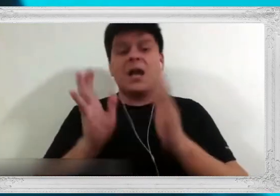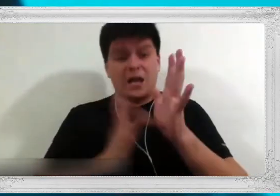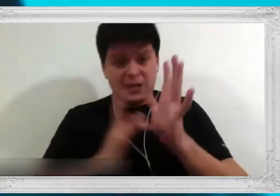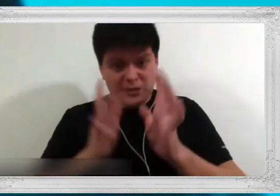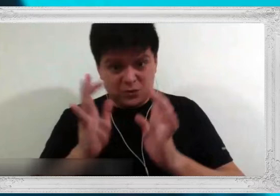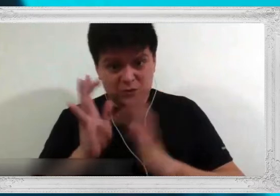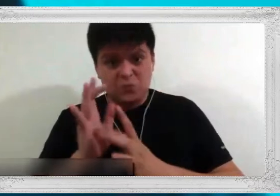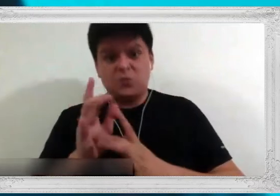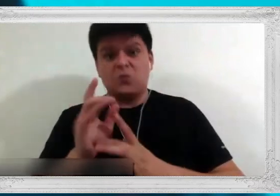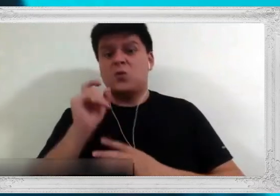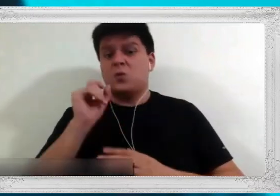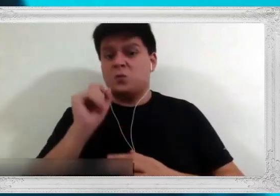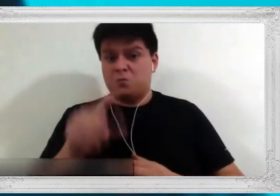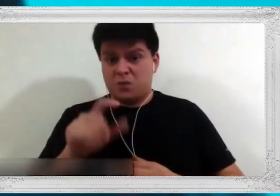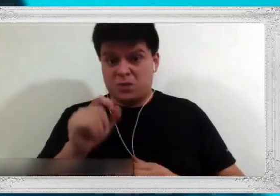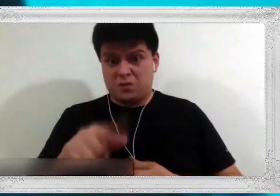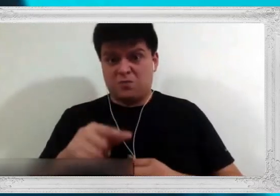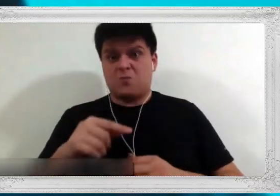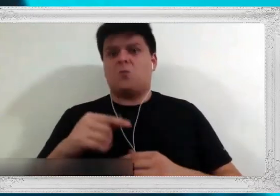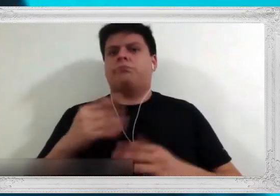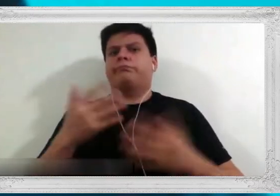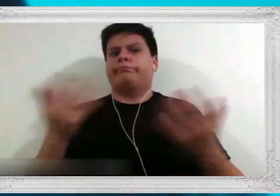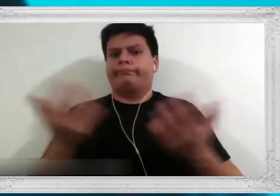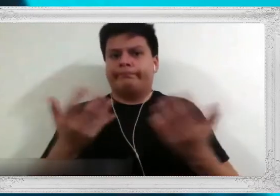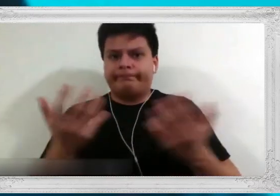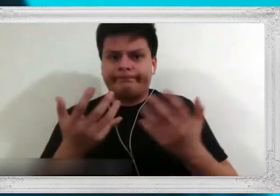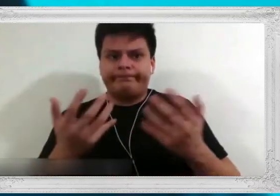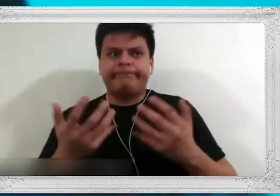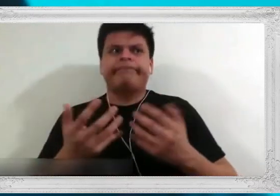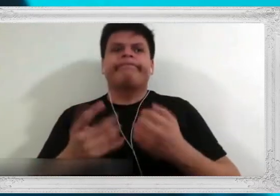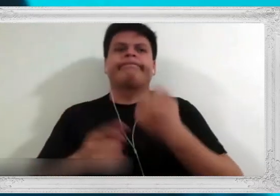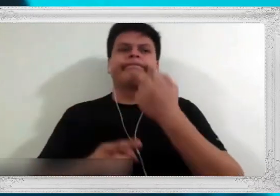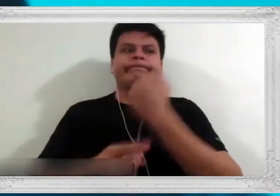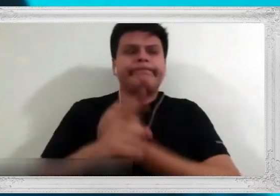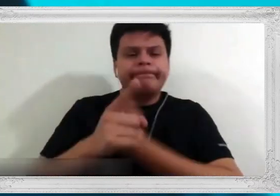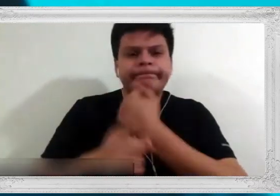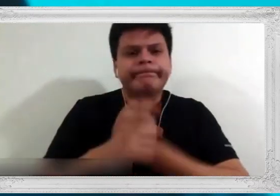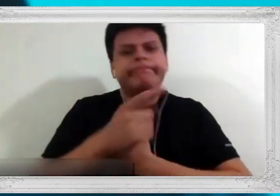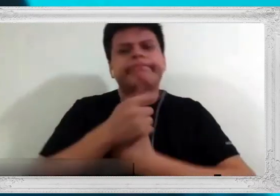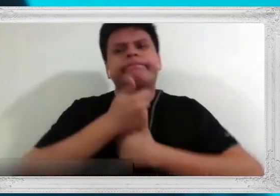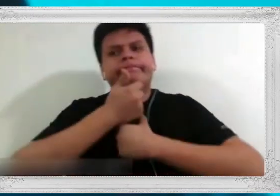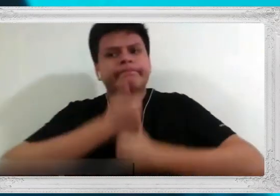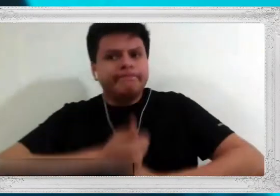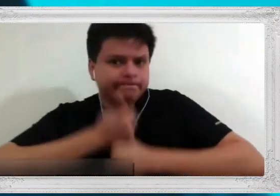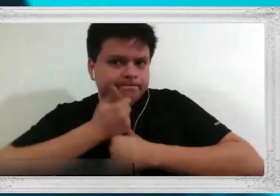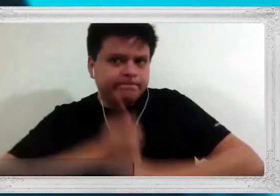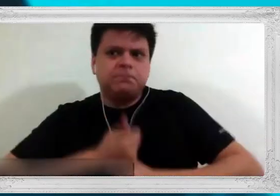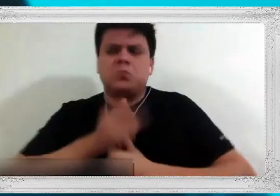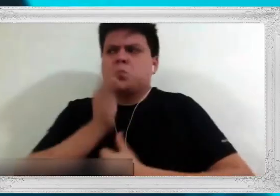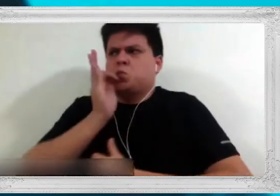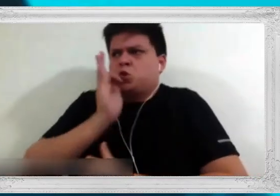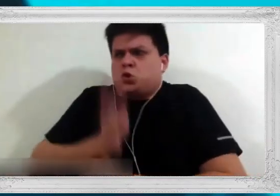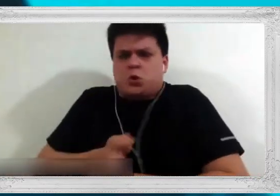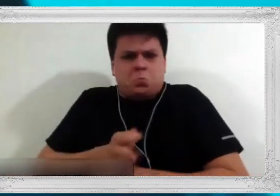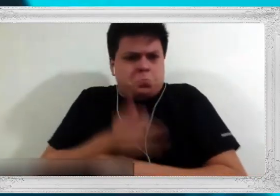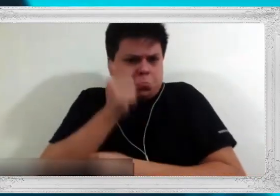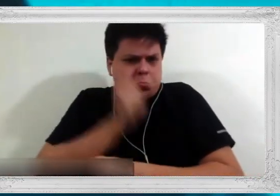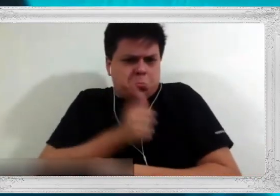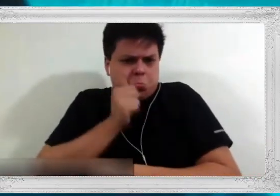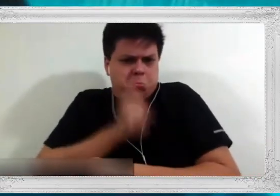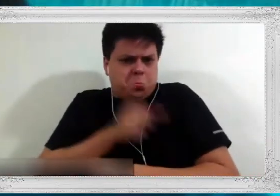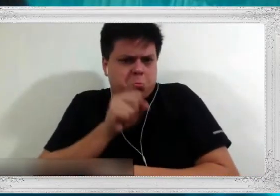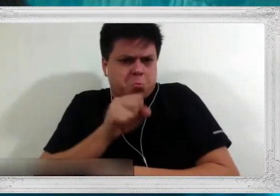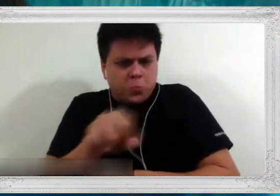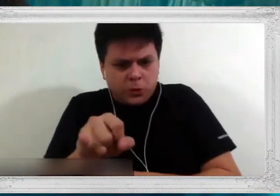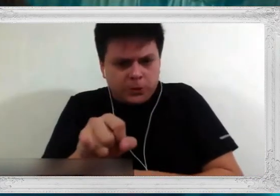El que, bebiendo hasta el fin, el amargo cáliz de la pasión, nos concede apoyar nuestros labios